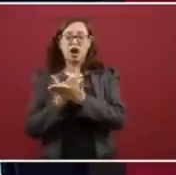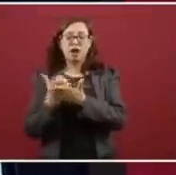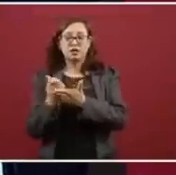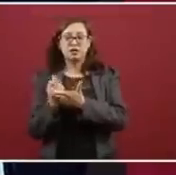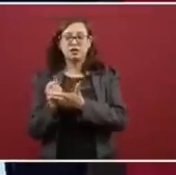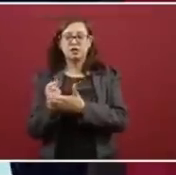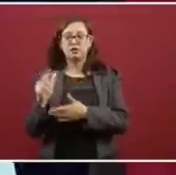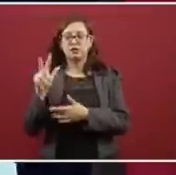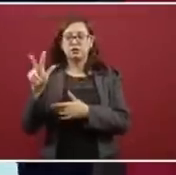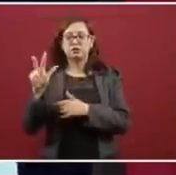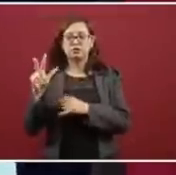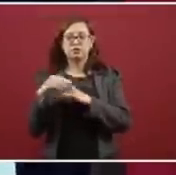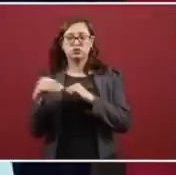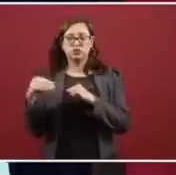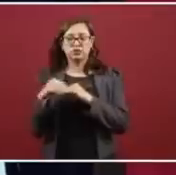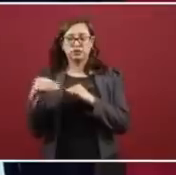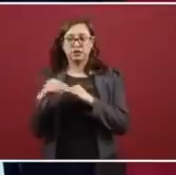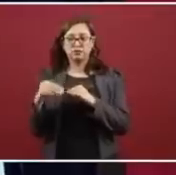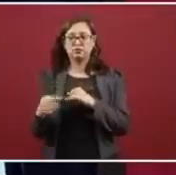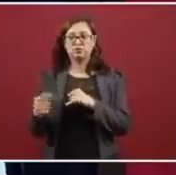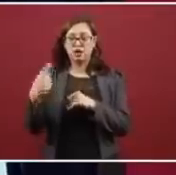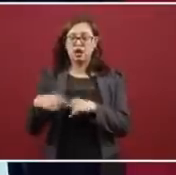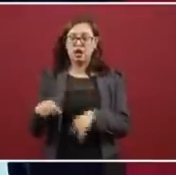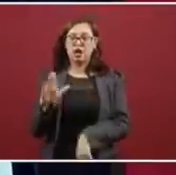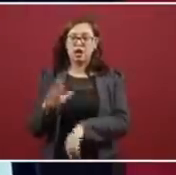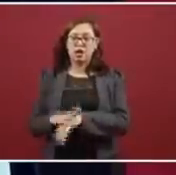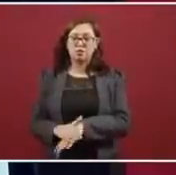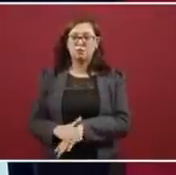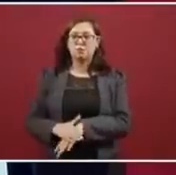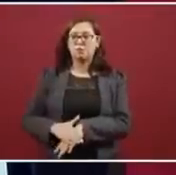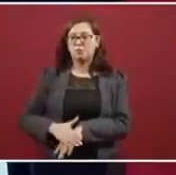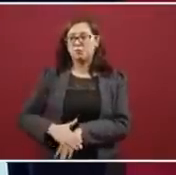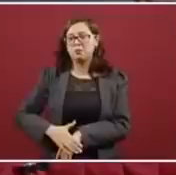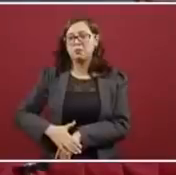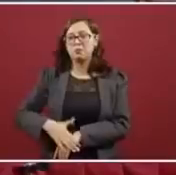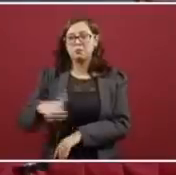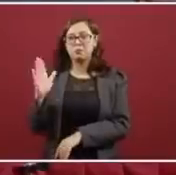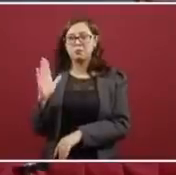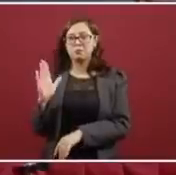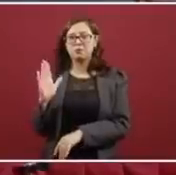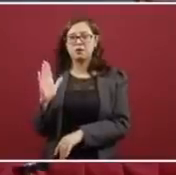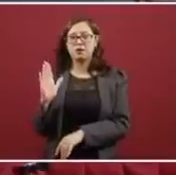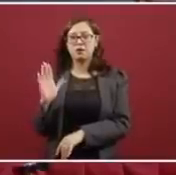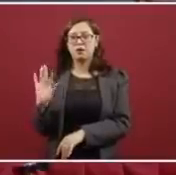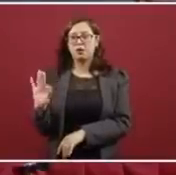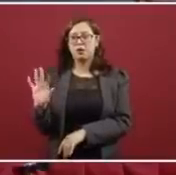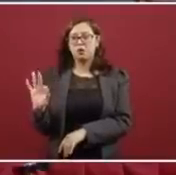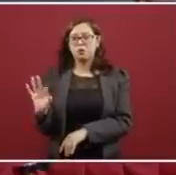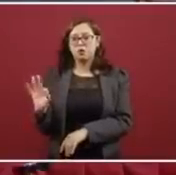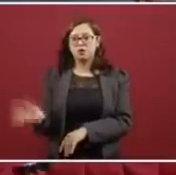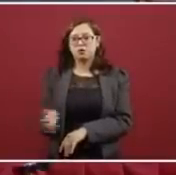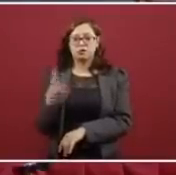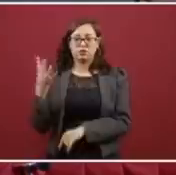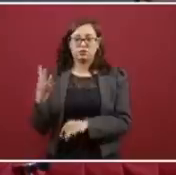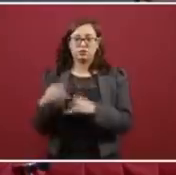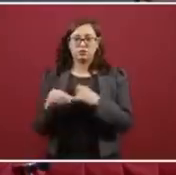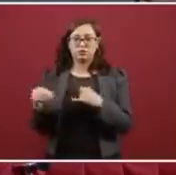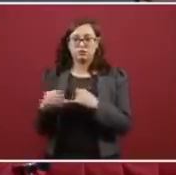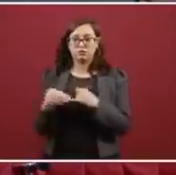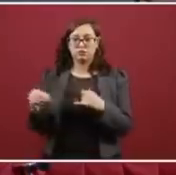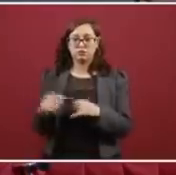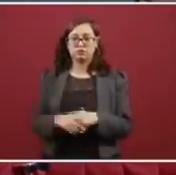18 centavos a la que tiene el mayor diferencial de las 10 más económicas que es 44 centavos